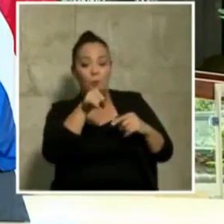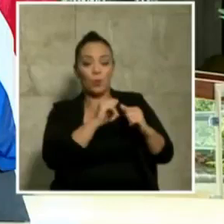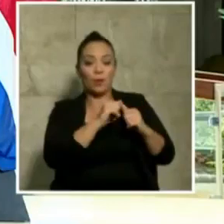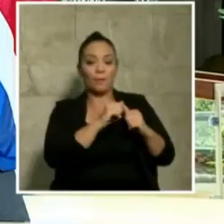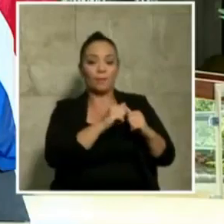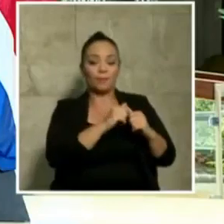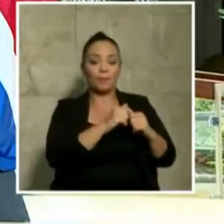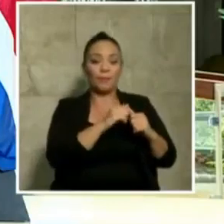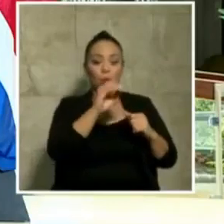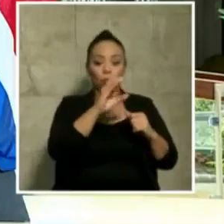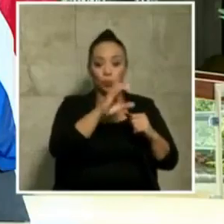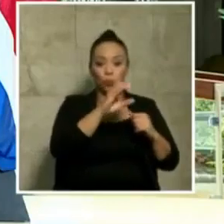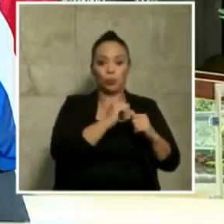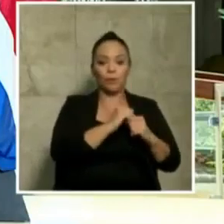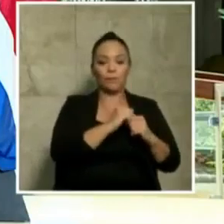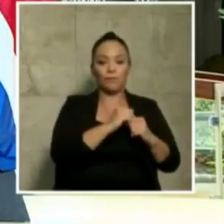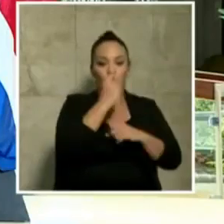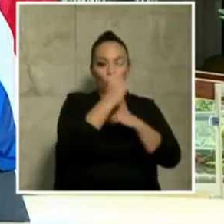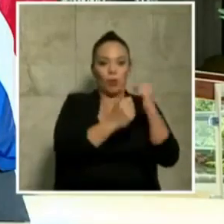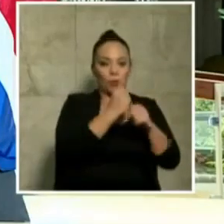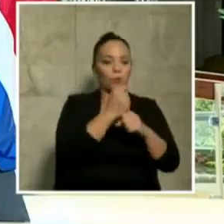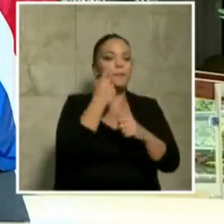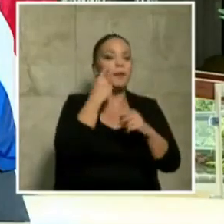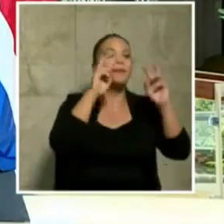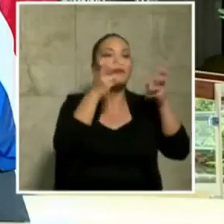Una inflación interanual en alimentos, solo en